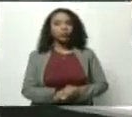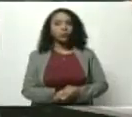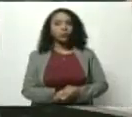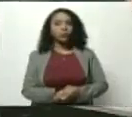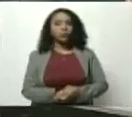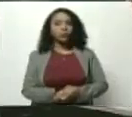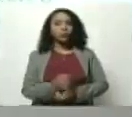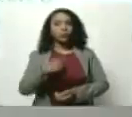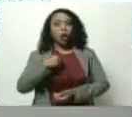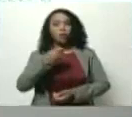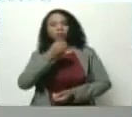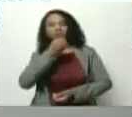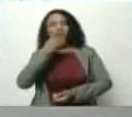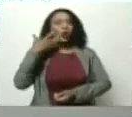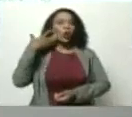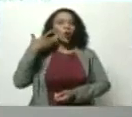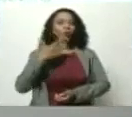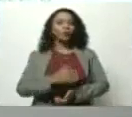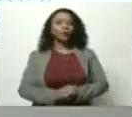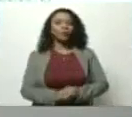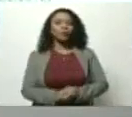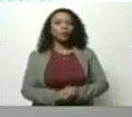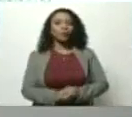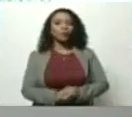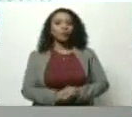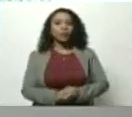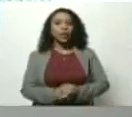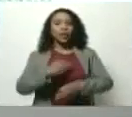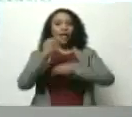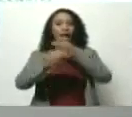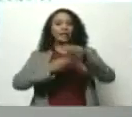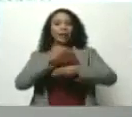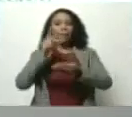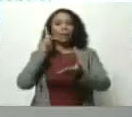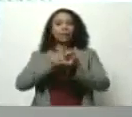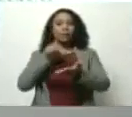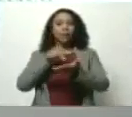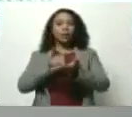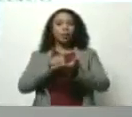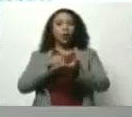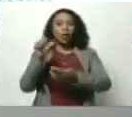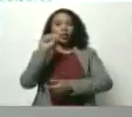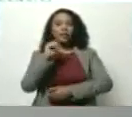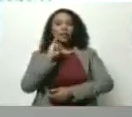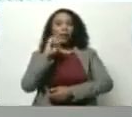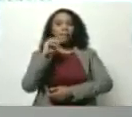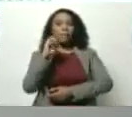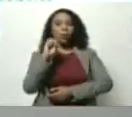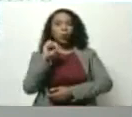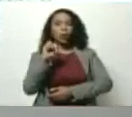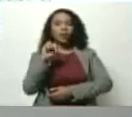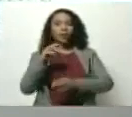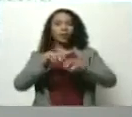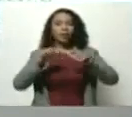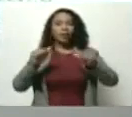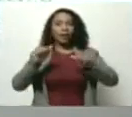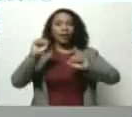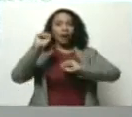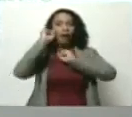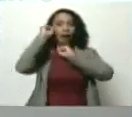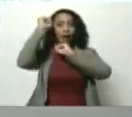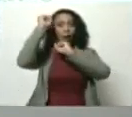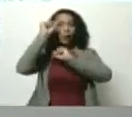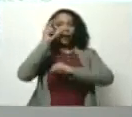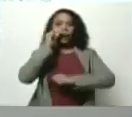estoy orgulloso de formar parte simón anuncio de esta tierra de héroes y pozo de